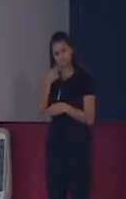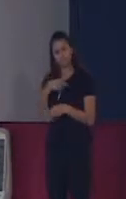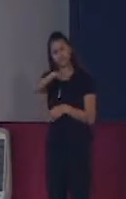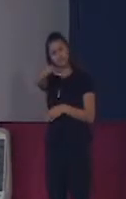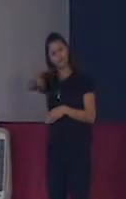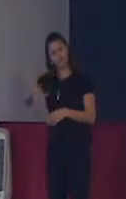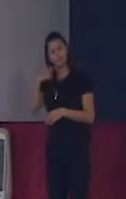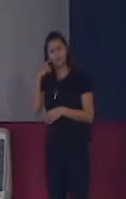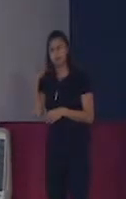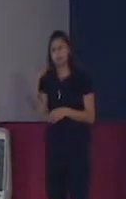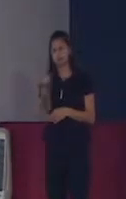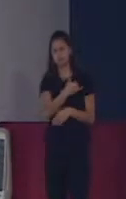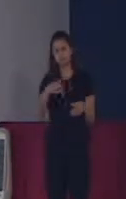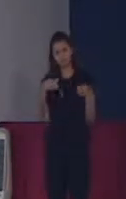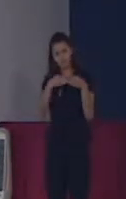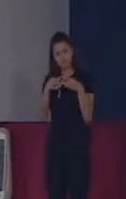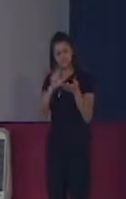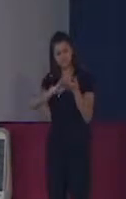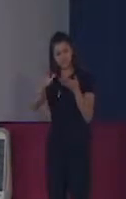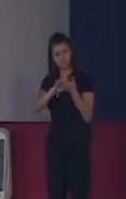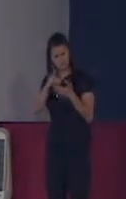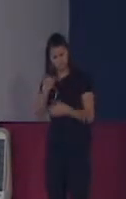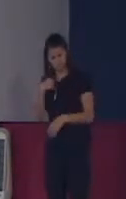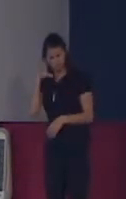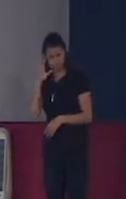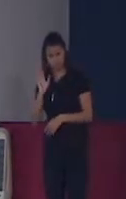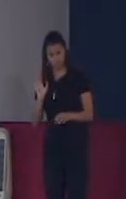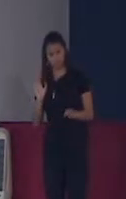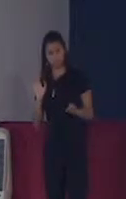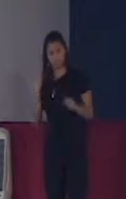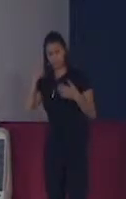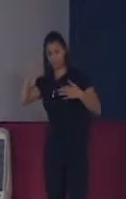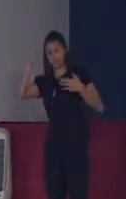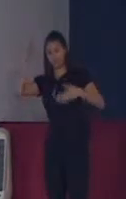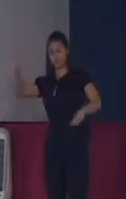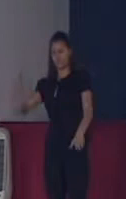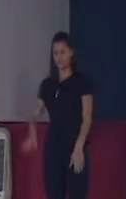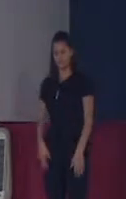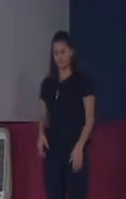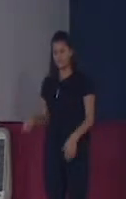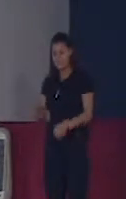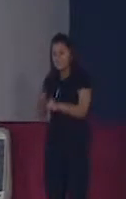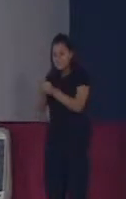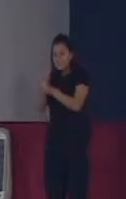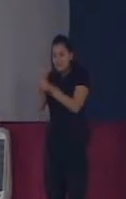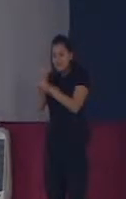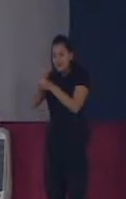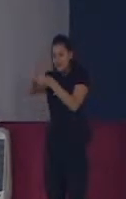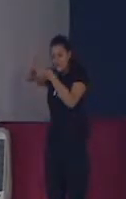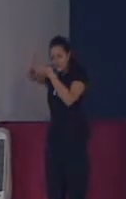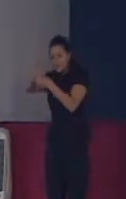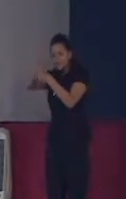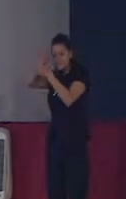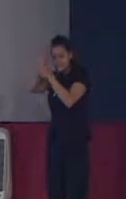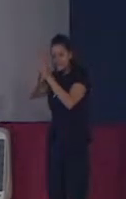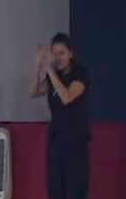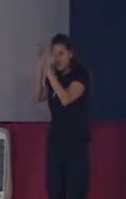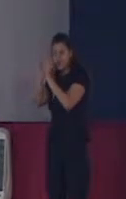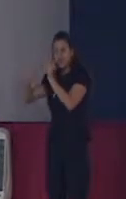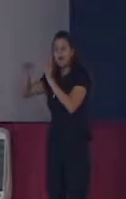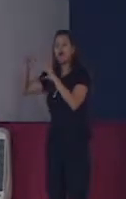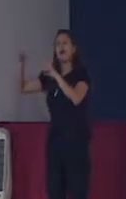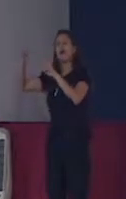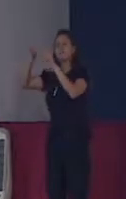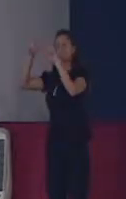una convención. ¿Cómo así? ¿Eso existe? Entonces, si los mismos funcionarios de la institucionalidad que dicen hablar